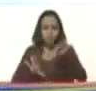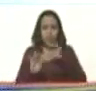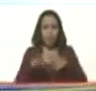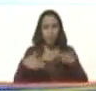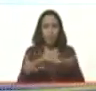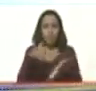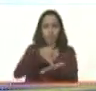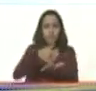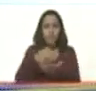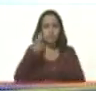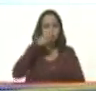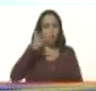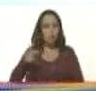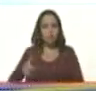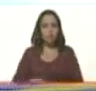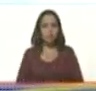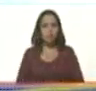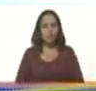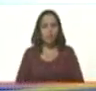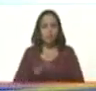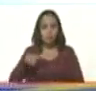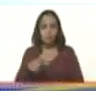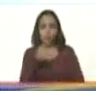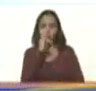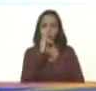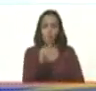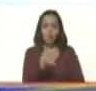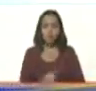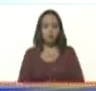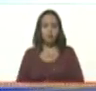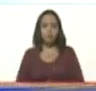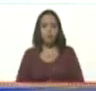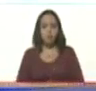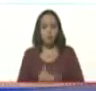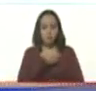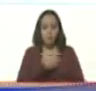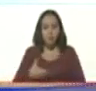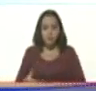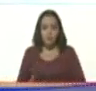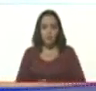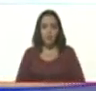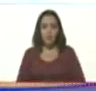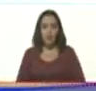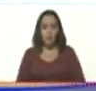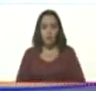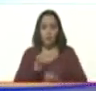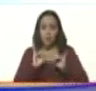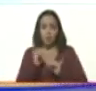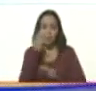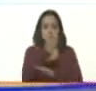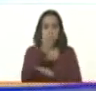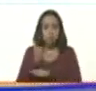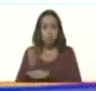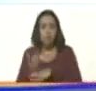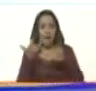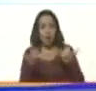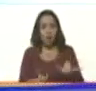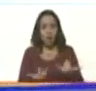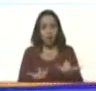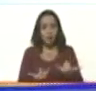de nuestro pueblo. Y permítame informarle, presidente, que en ese recorrido hemos hasta este